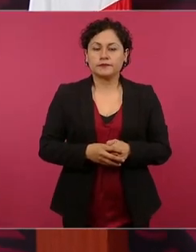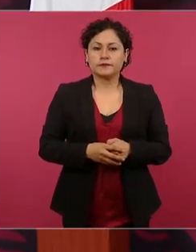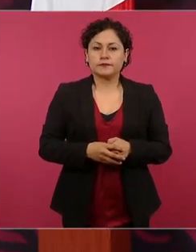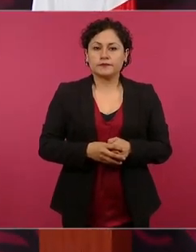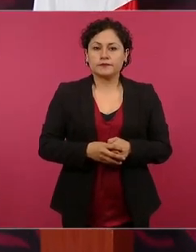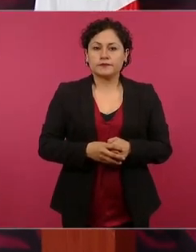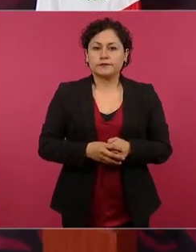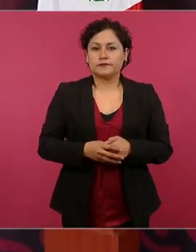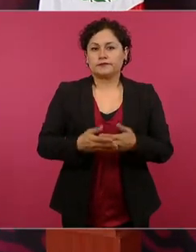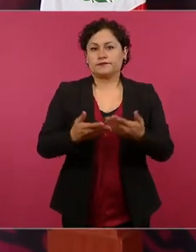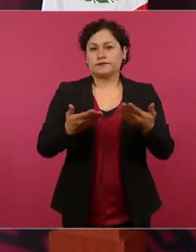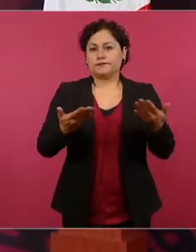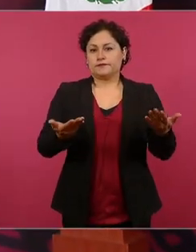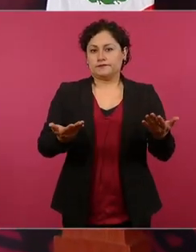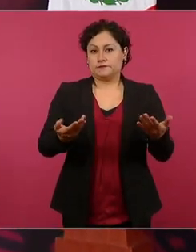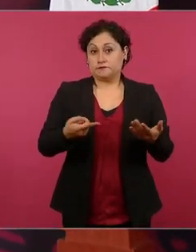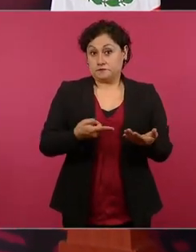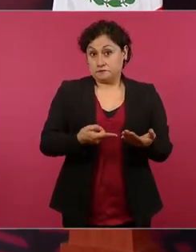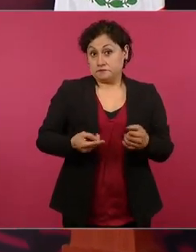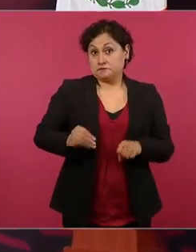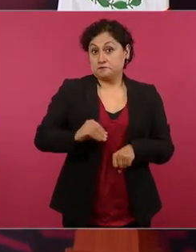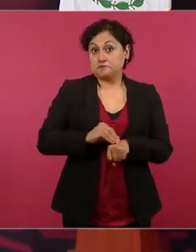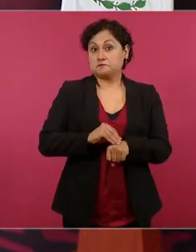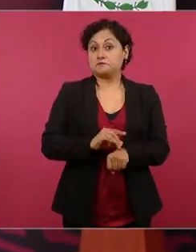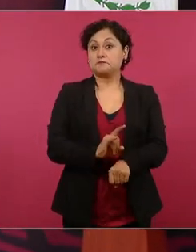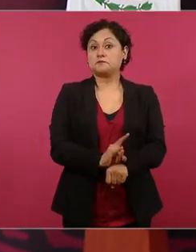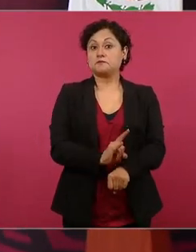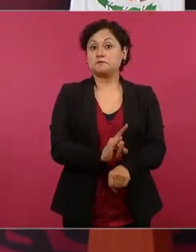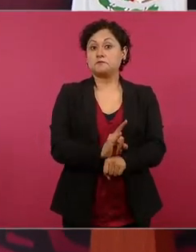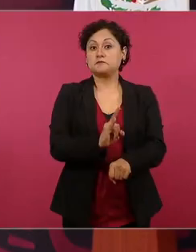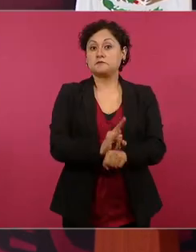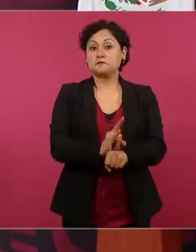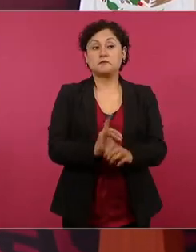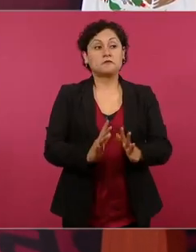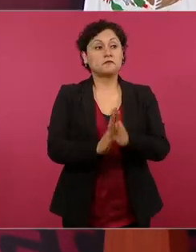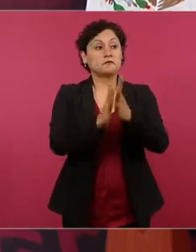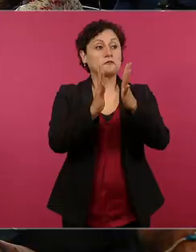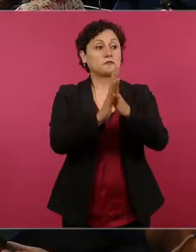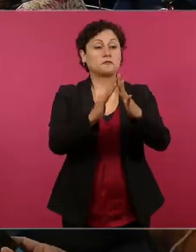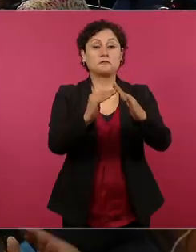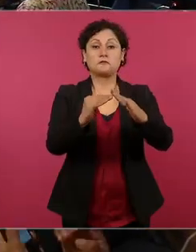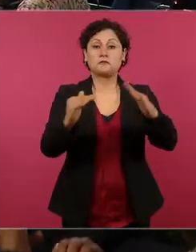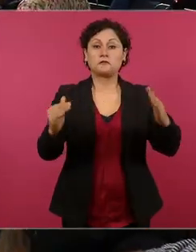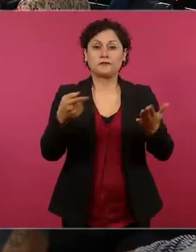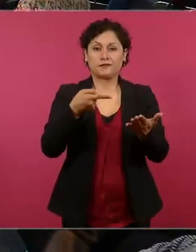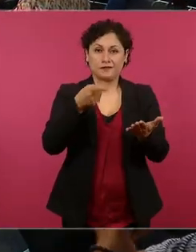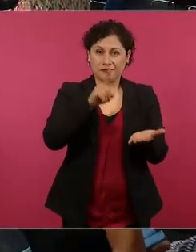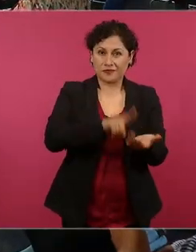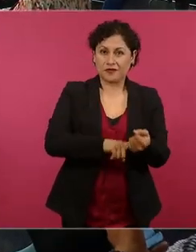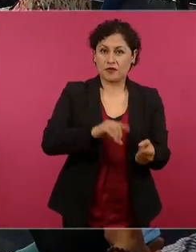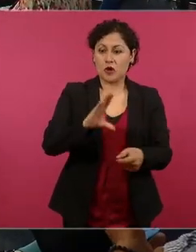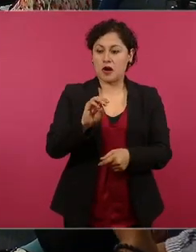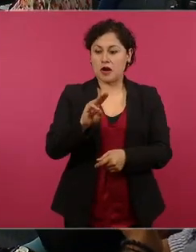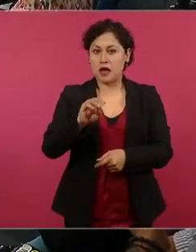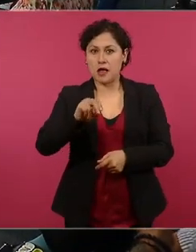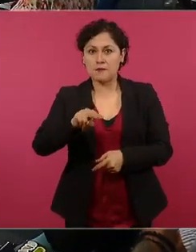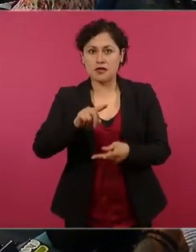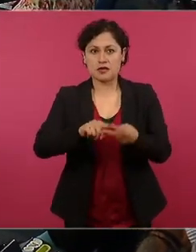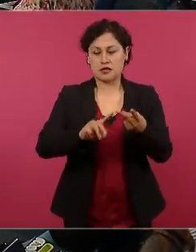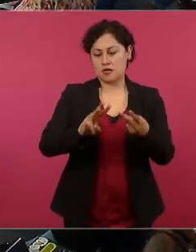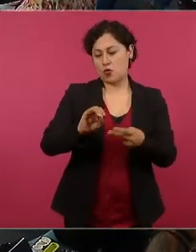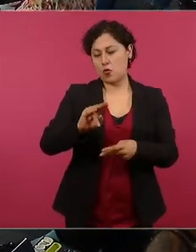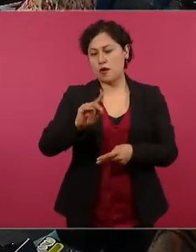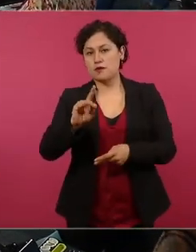Eso era democracia, ¿sí? Ahí estaba Aguilar Camín y ahí estaba Goldenberg y ahí estaban los mismos.